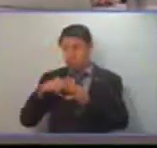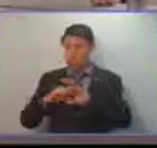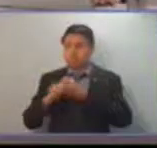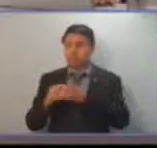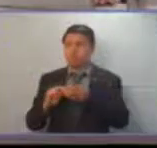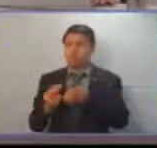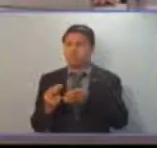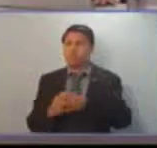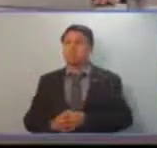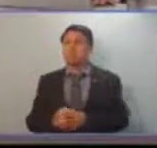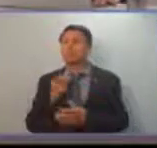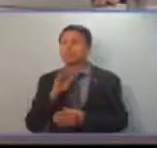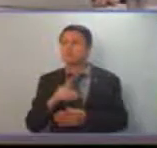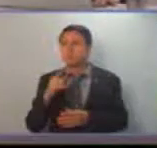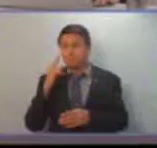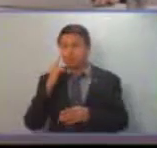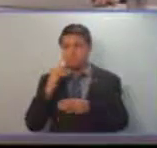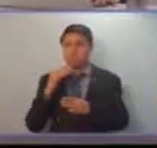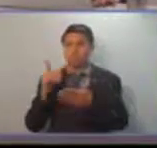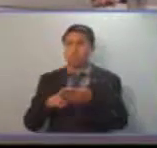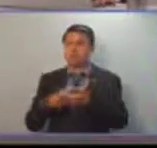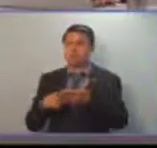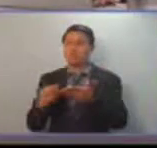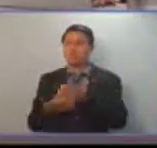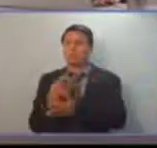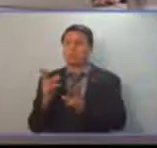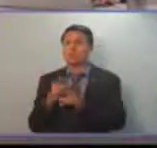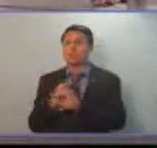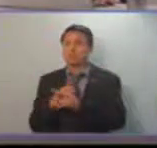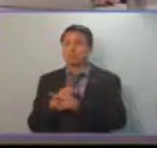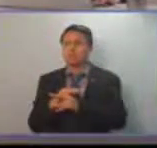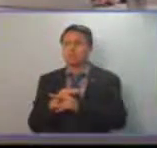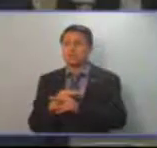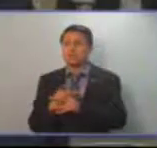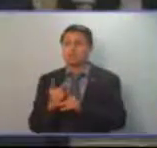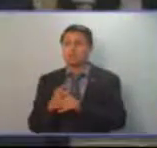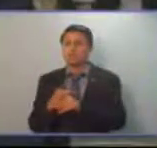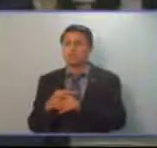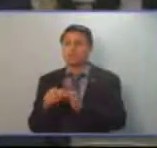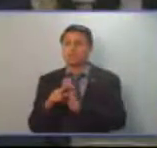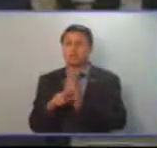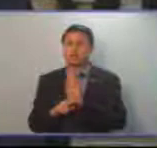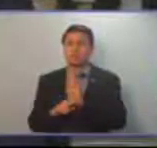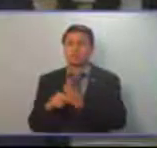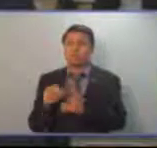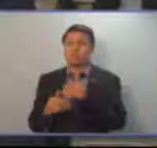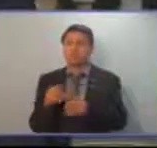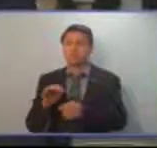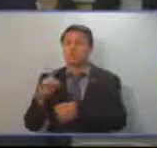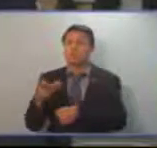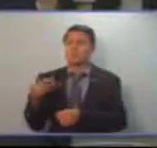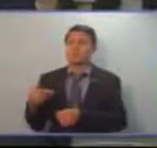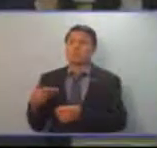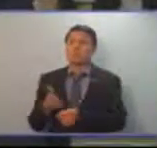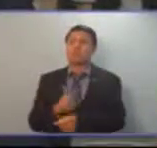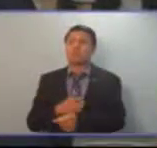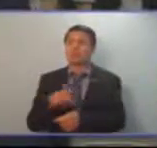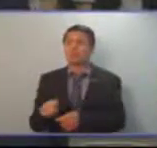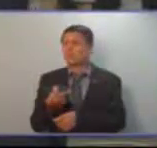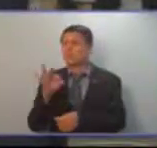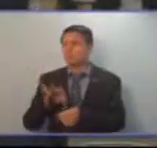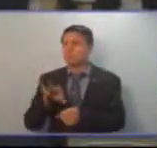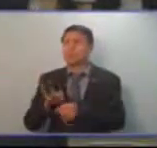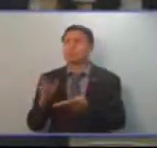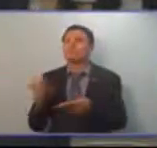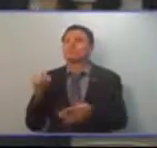comisión. Dice la prohibición de nuevas reformas que modifiquen las reglas que rigen el proceso electoral 1 año antes de cualquier elección.